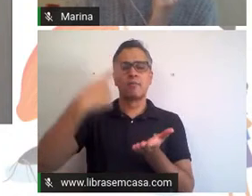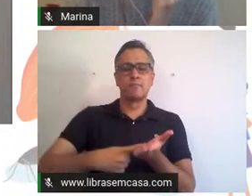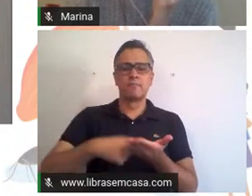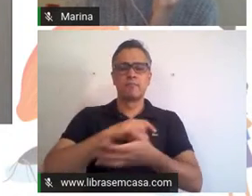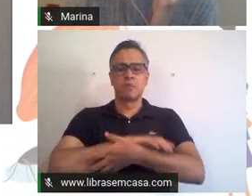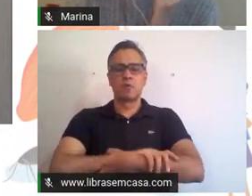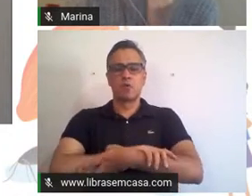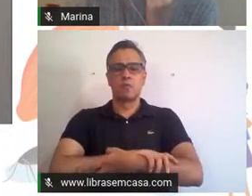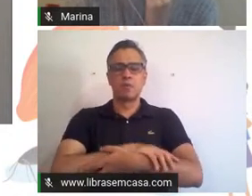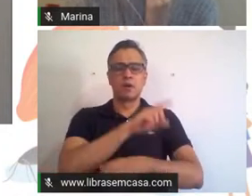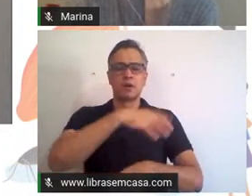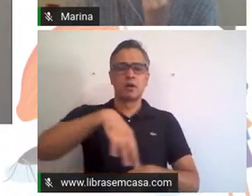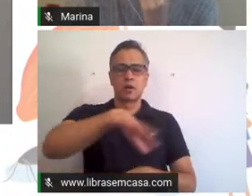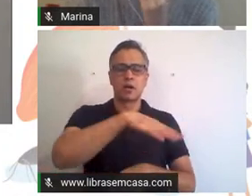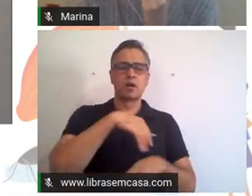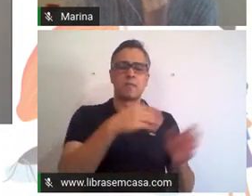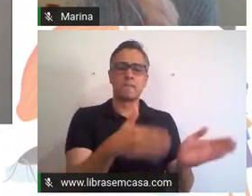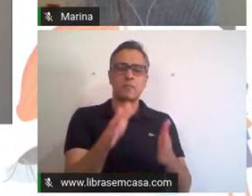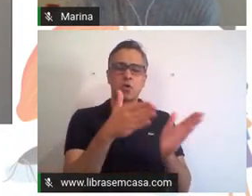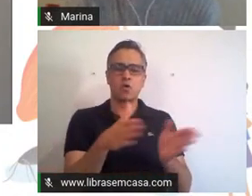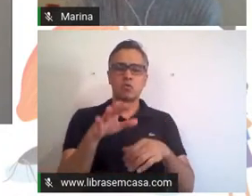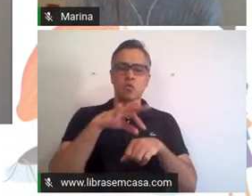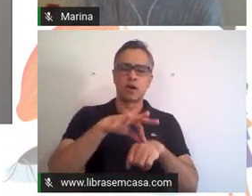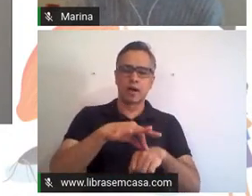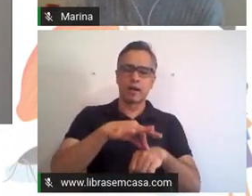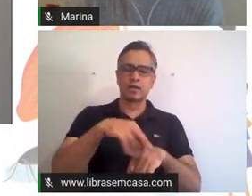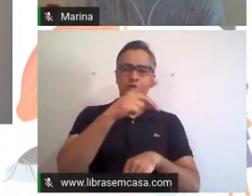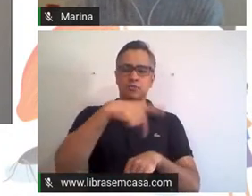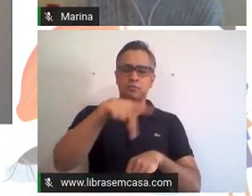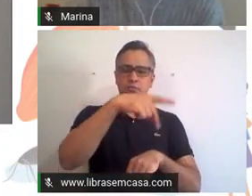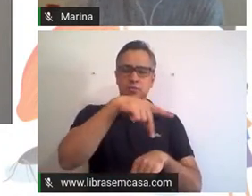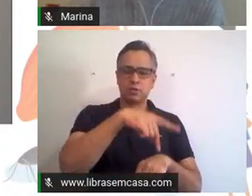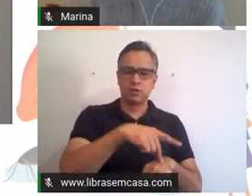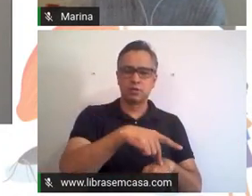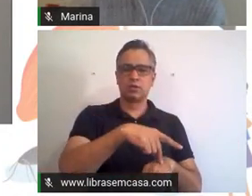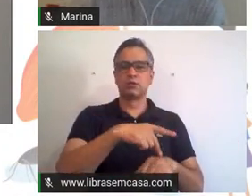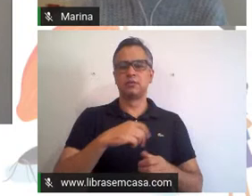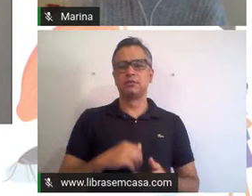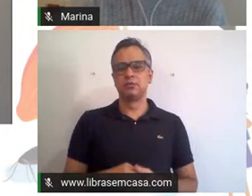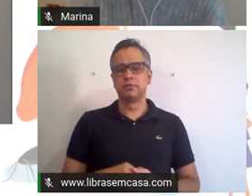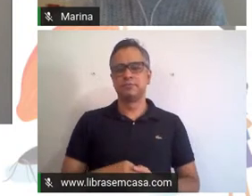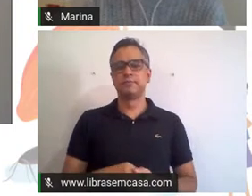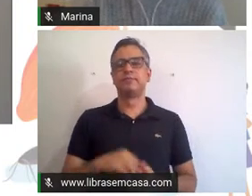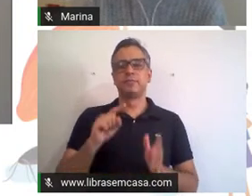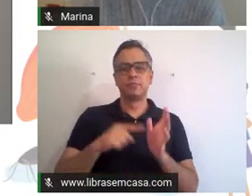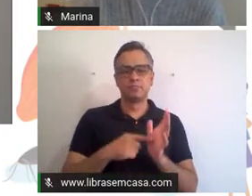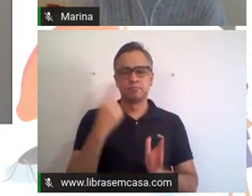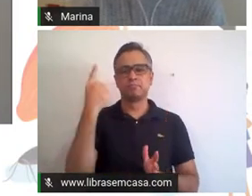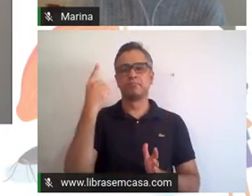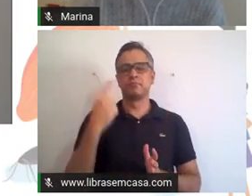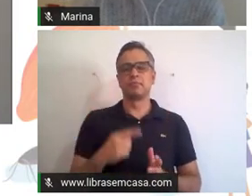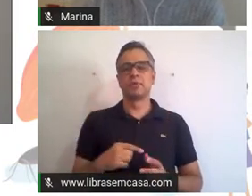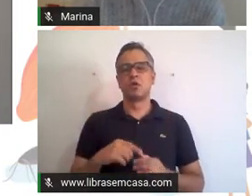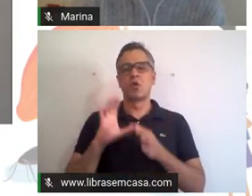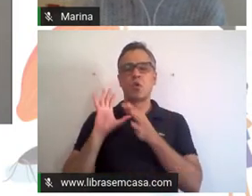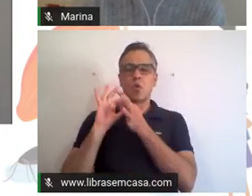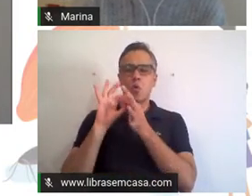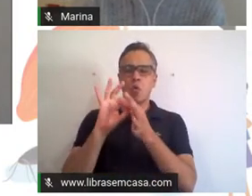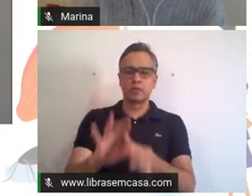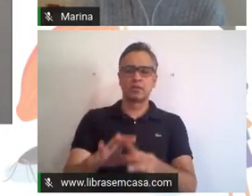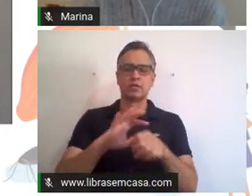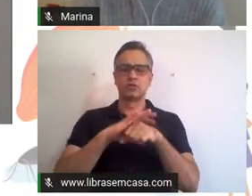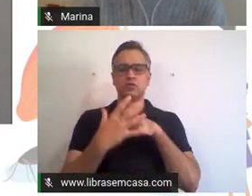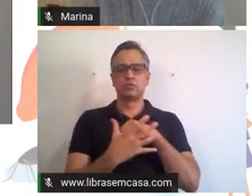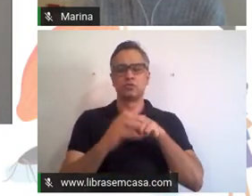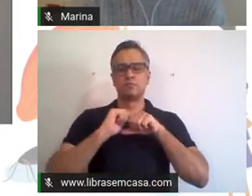buscan el acuerdo, un acuerdo con China para volvernos productores de carne para ese país, para garantizar la seguridad alimentaria de ese país